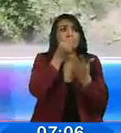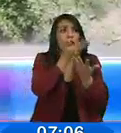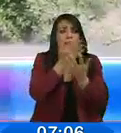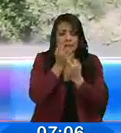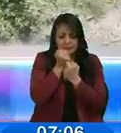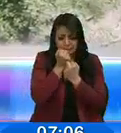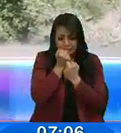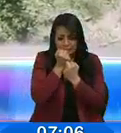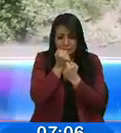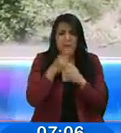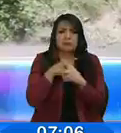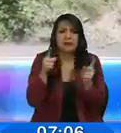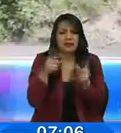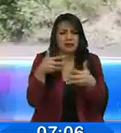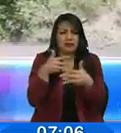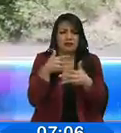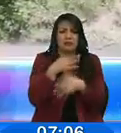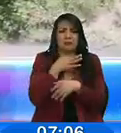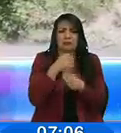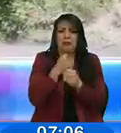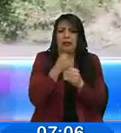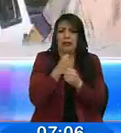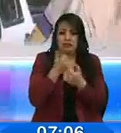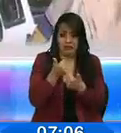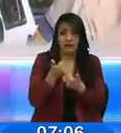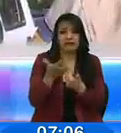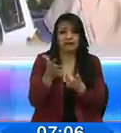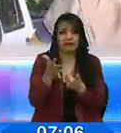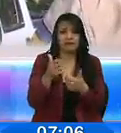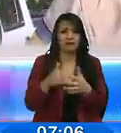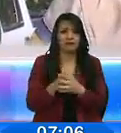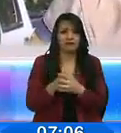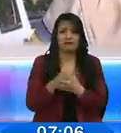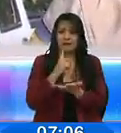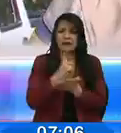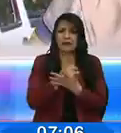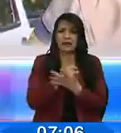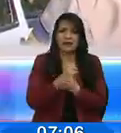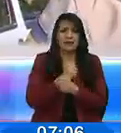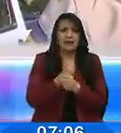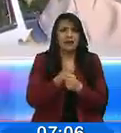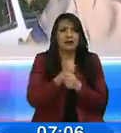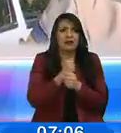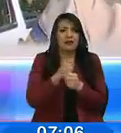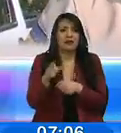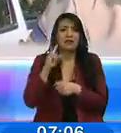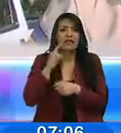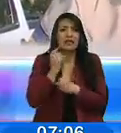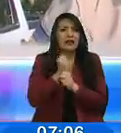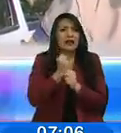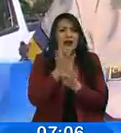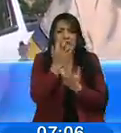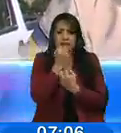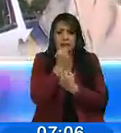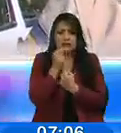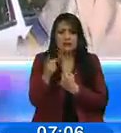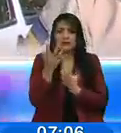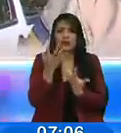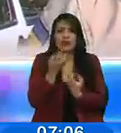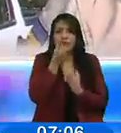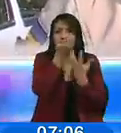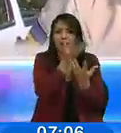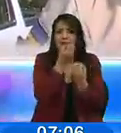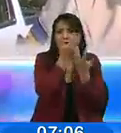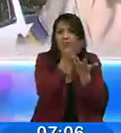agentes, pero algo le pasaba. No estaba del todo bien. Un poco de complicidad, digamos, entre estas dos personas, ¿no? Y no que ella no quería